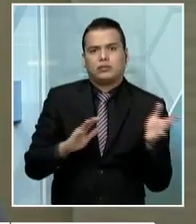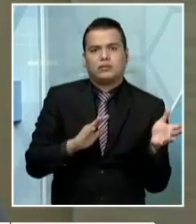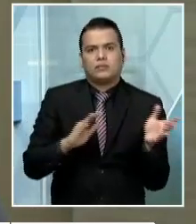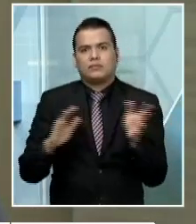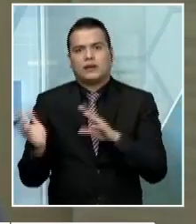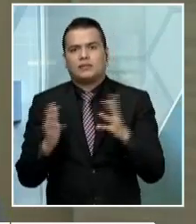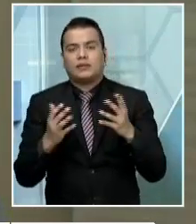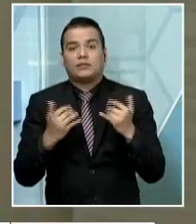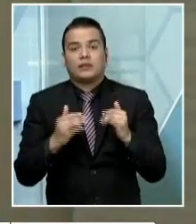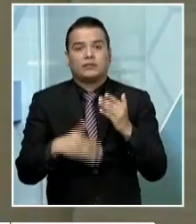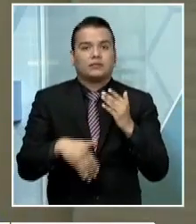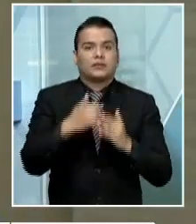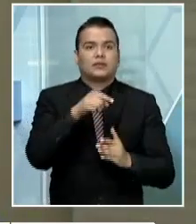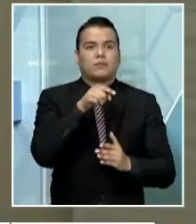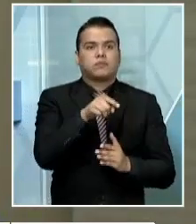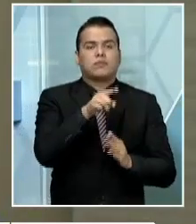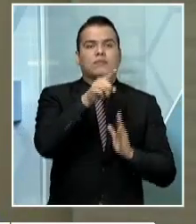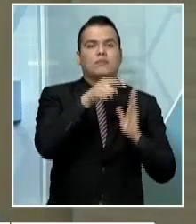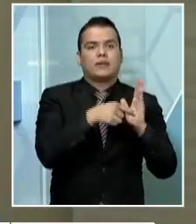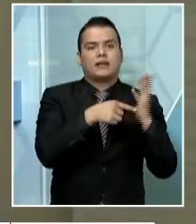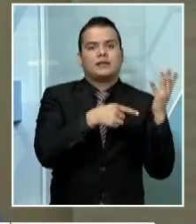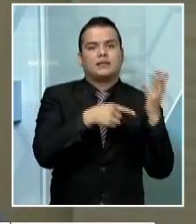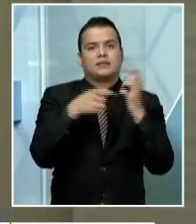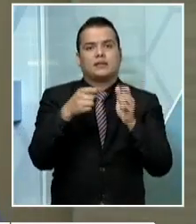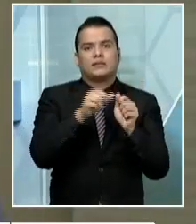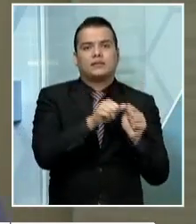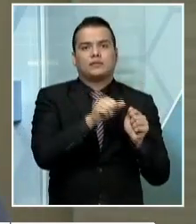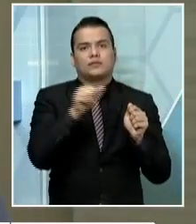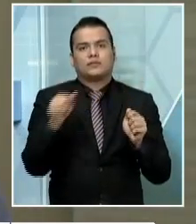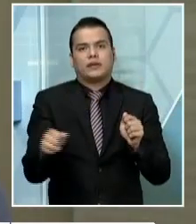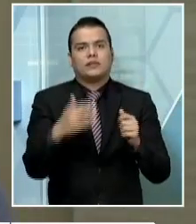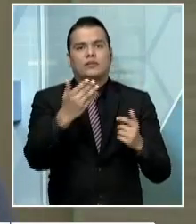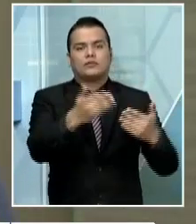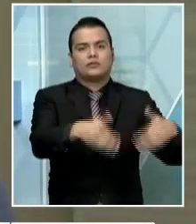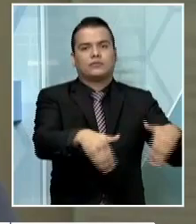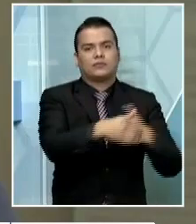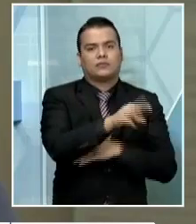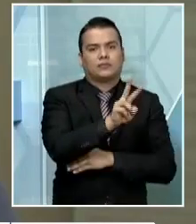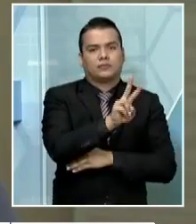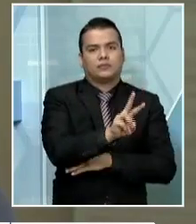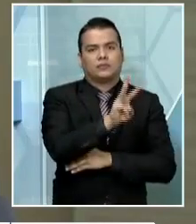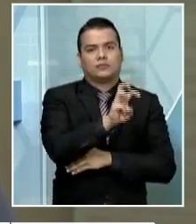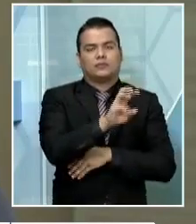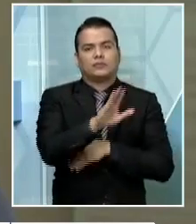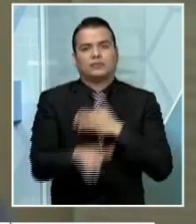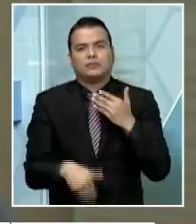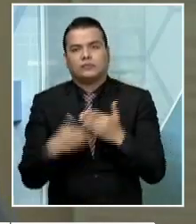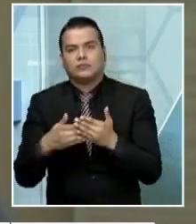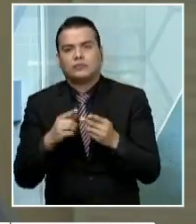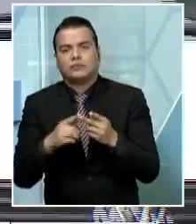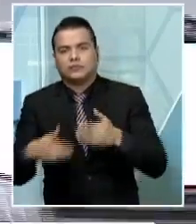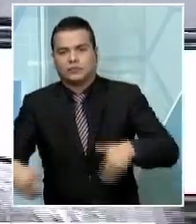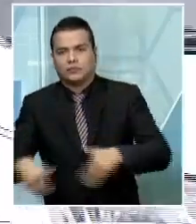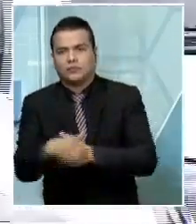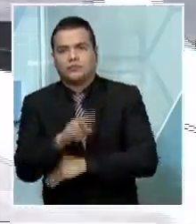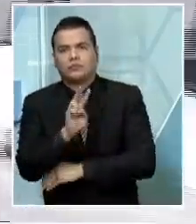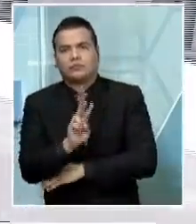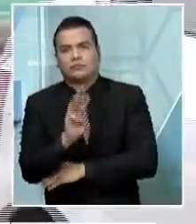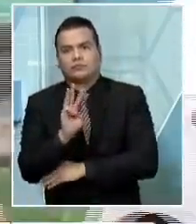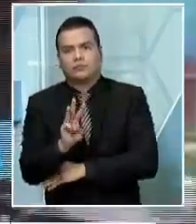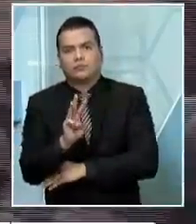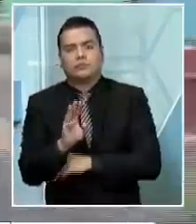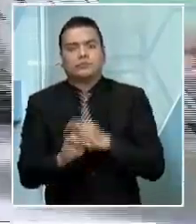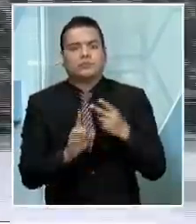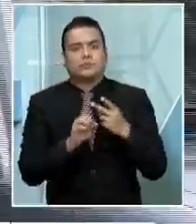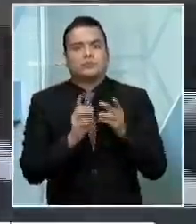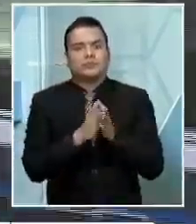de 1.600 metros que va desde la carrera 28 hasta la carrera 23, sobre la calle 70. El tramo 2, que se